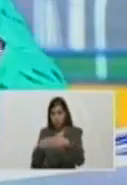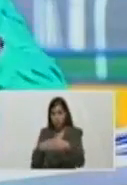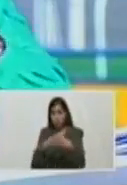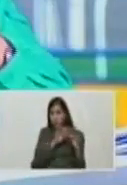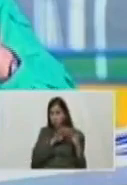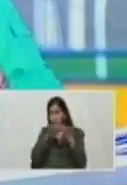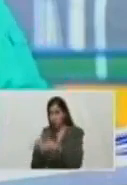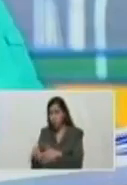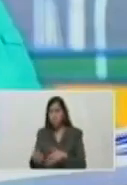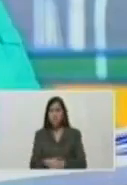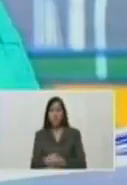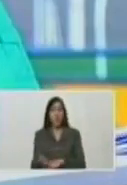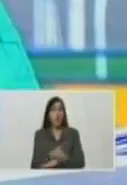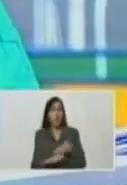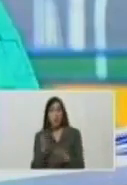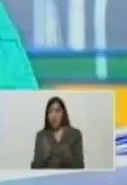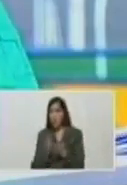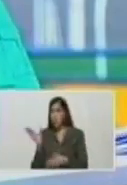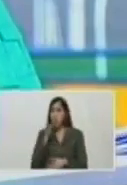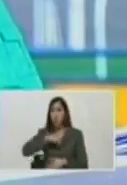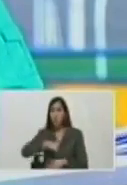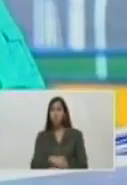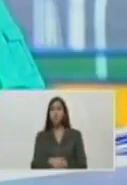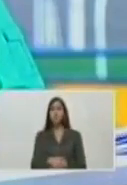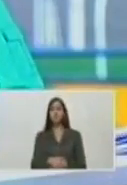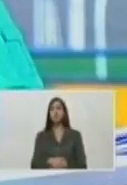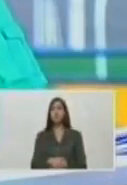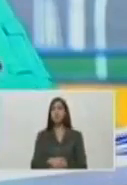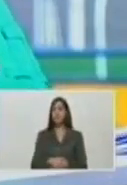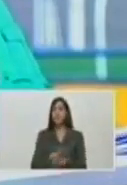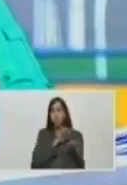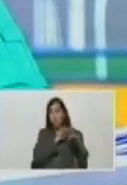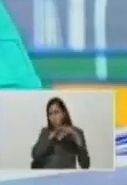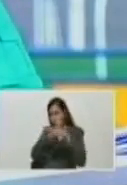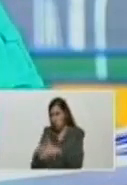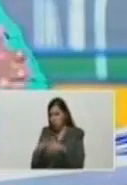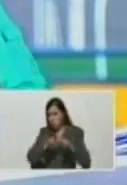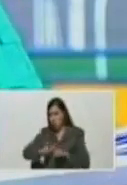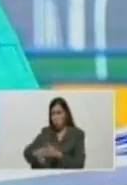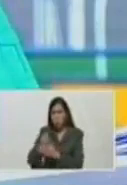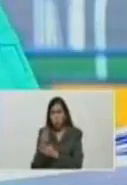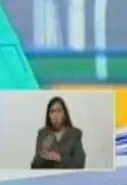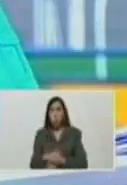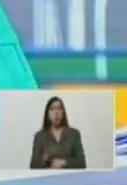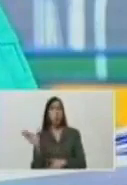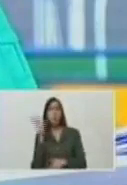habían empezado las clases todavía. Los seis muchachos, seis estudiantes sin clase.